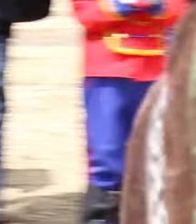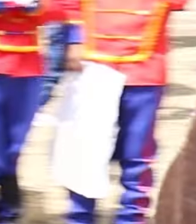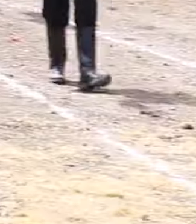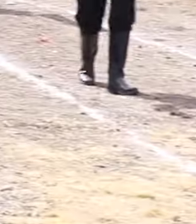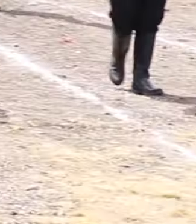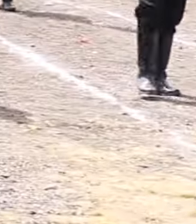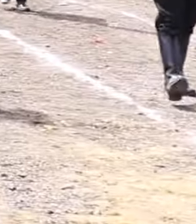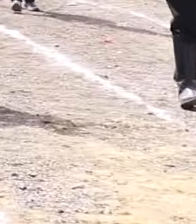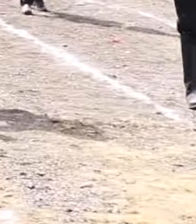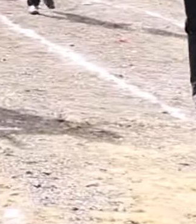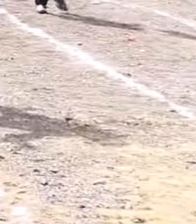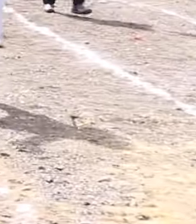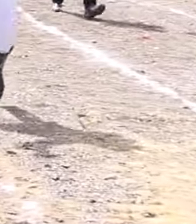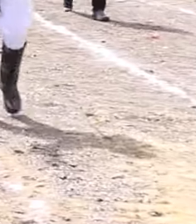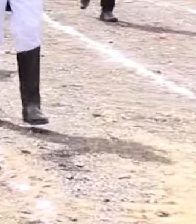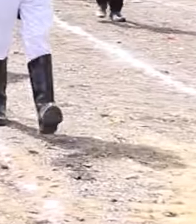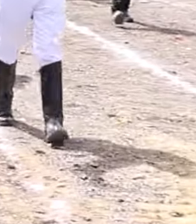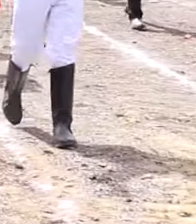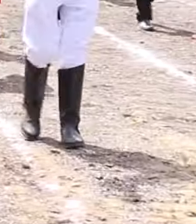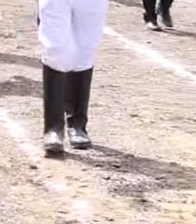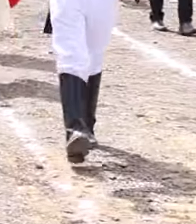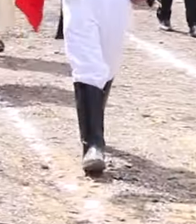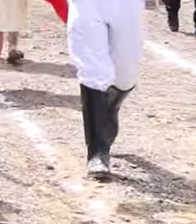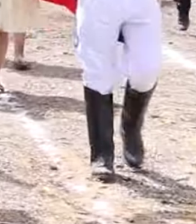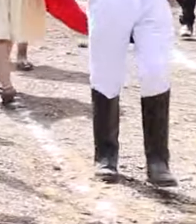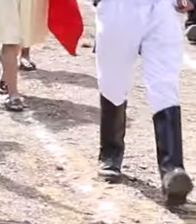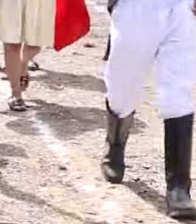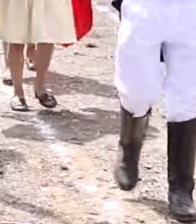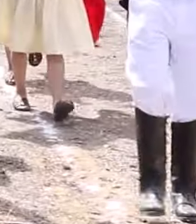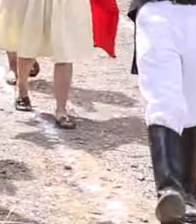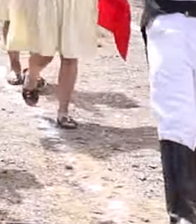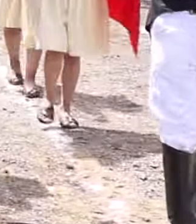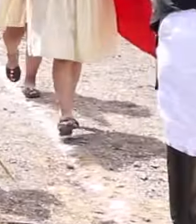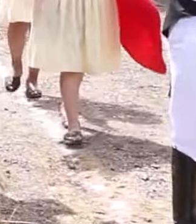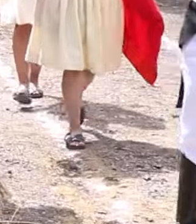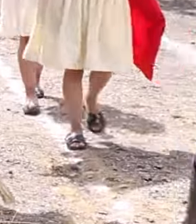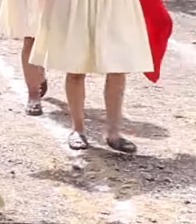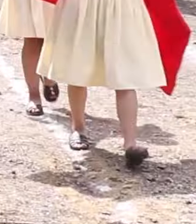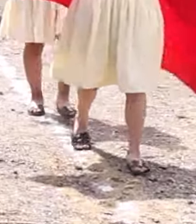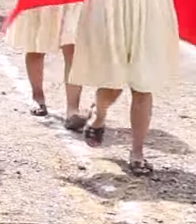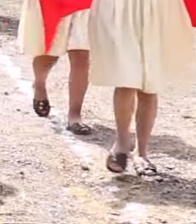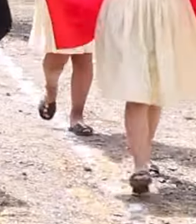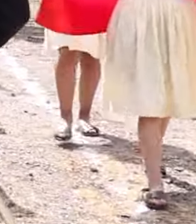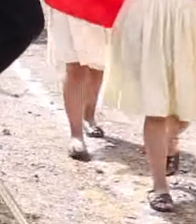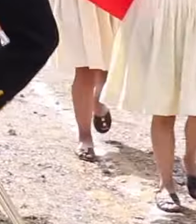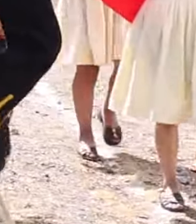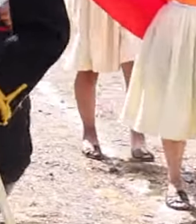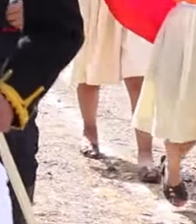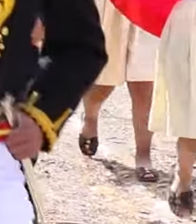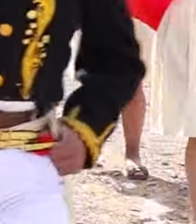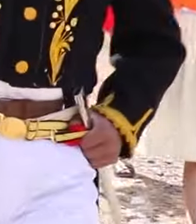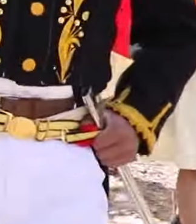¡Viva! Los montoneros, campesinos ranqueños, el día de hoy.